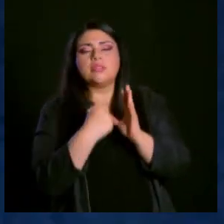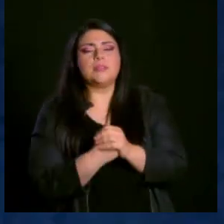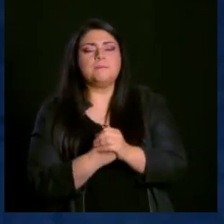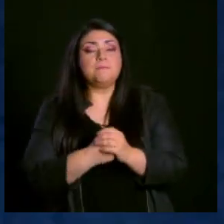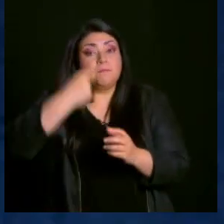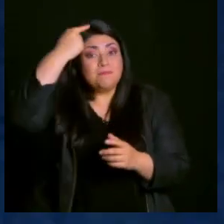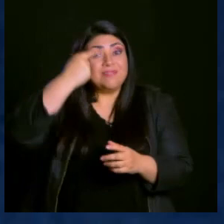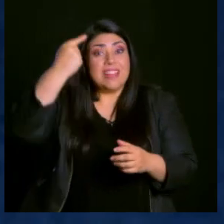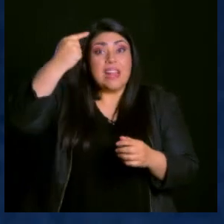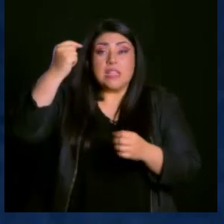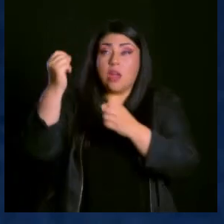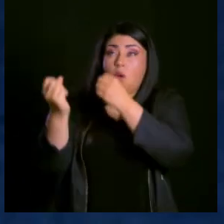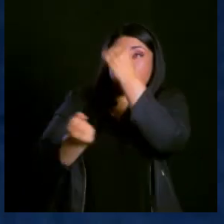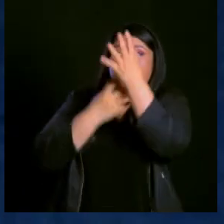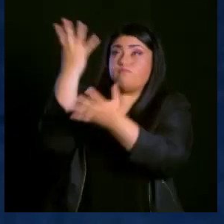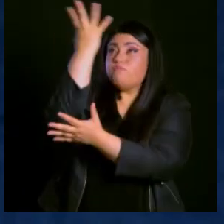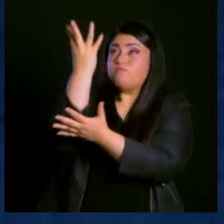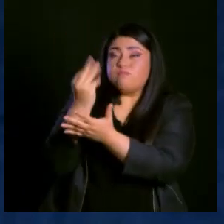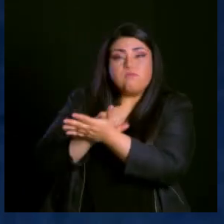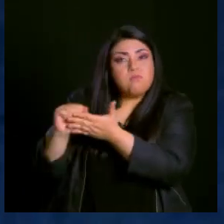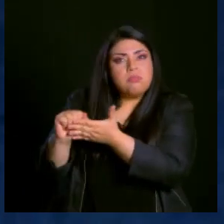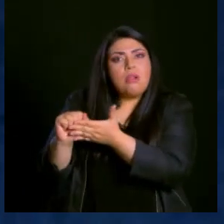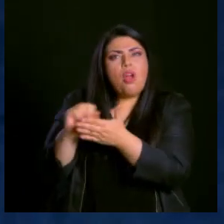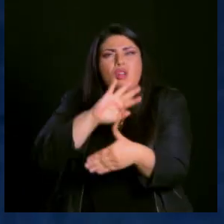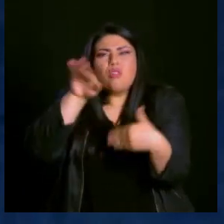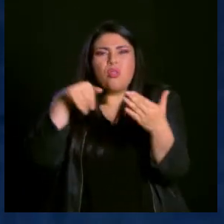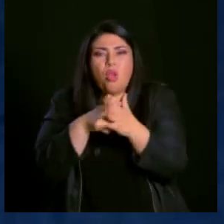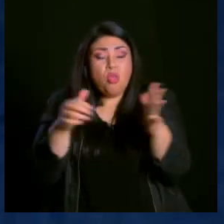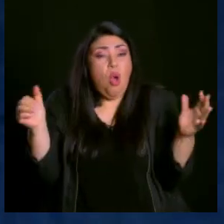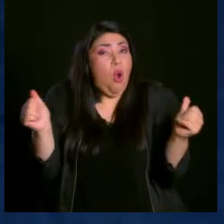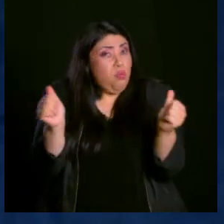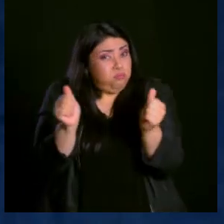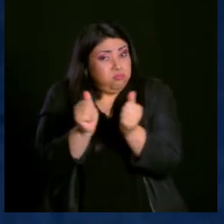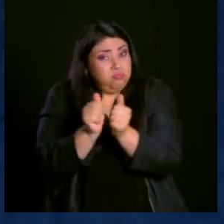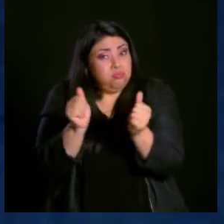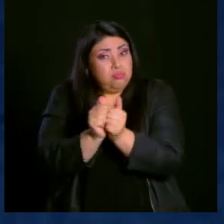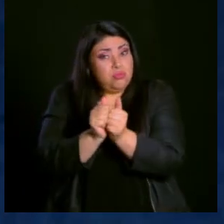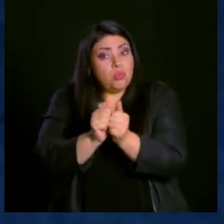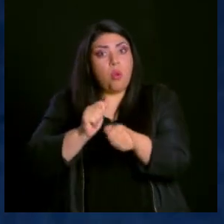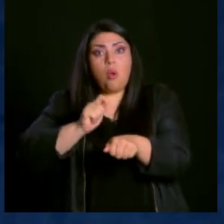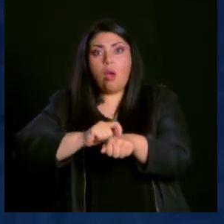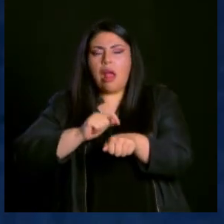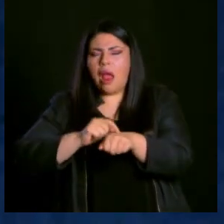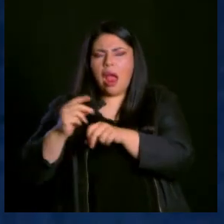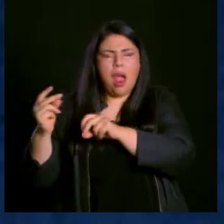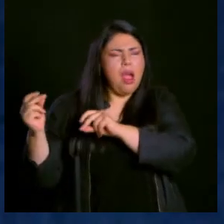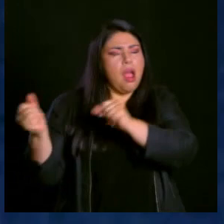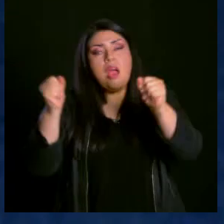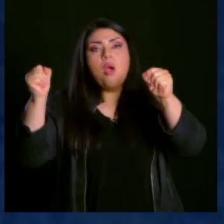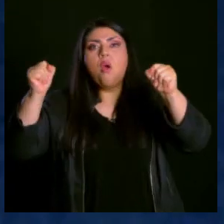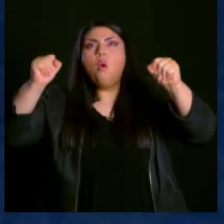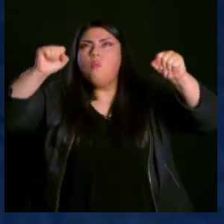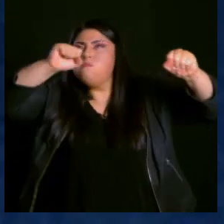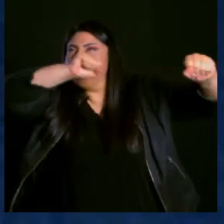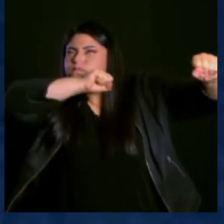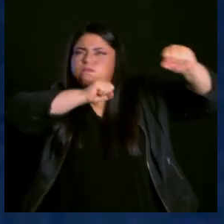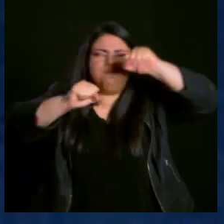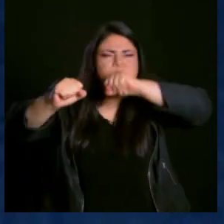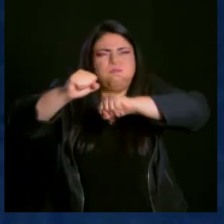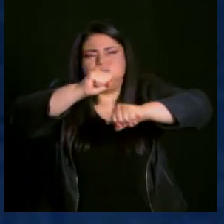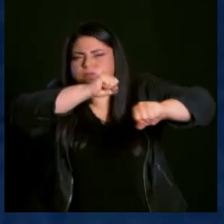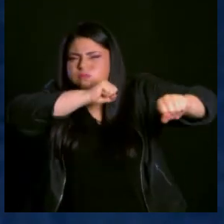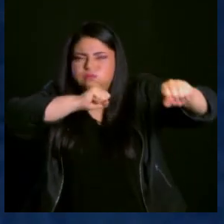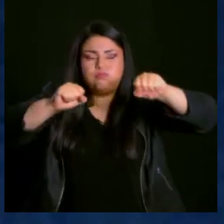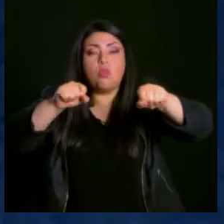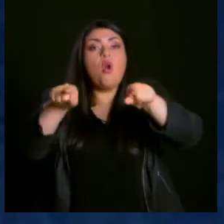de Pentecostés estaban todos animes juntos y de repente vino del cielo Un estruendo como